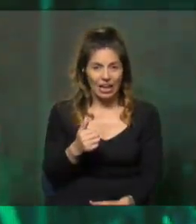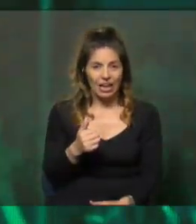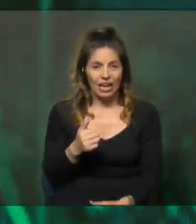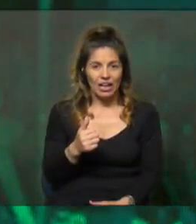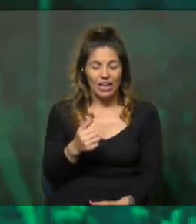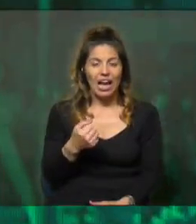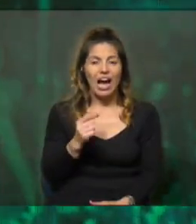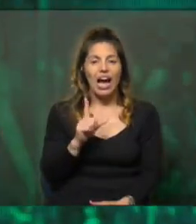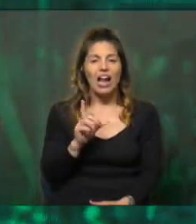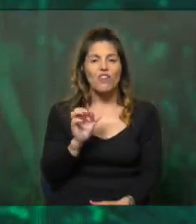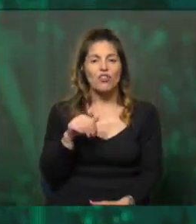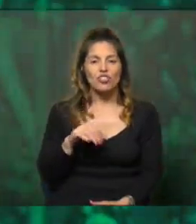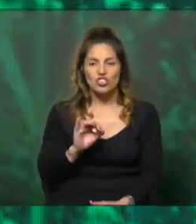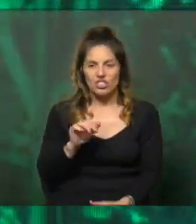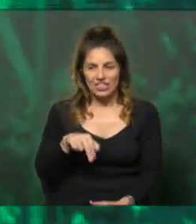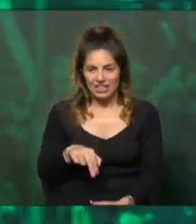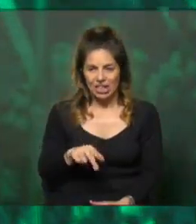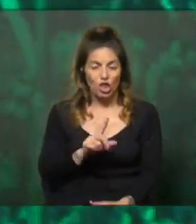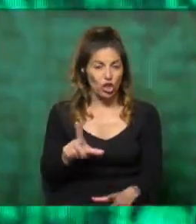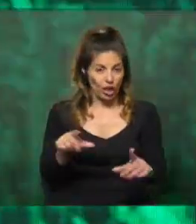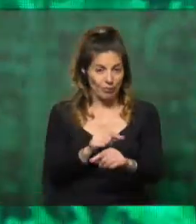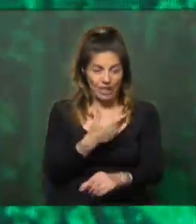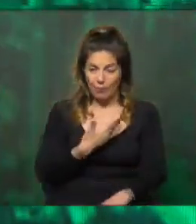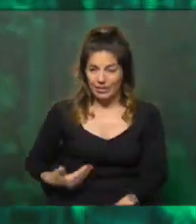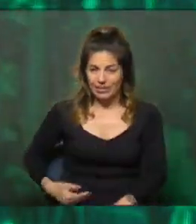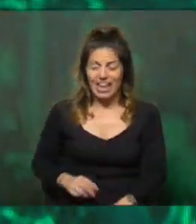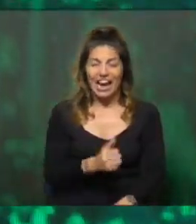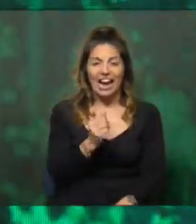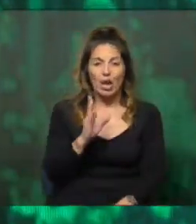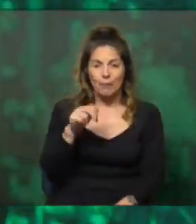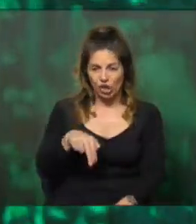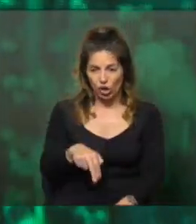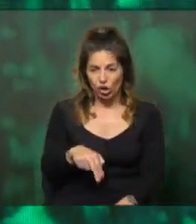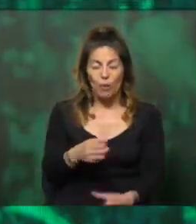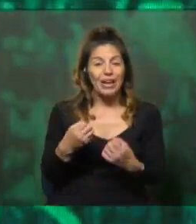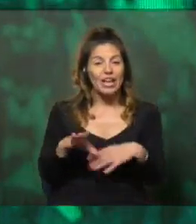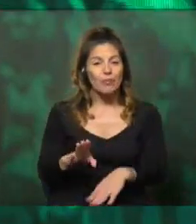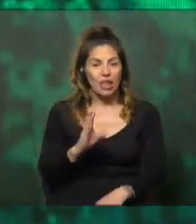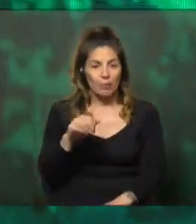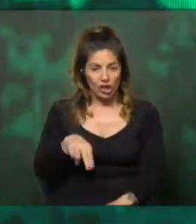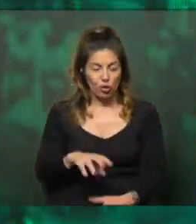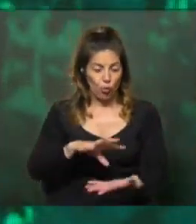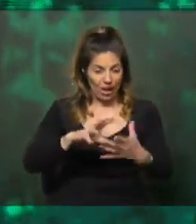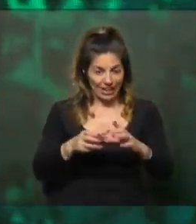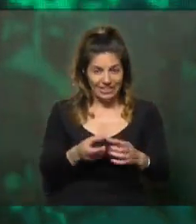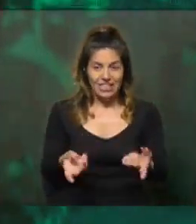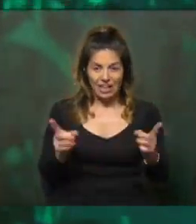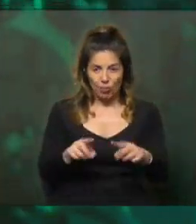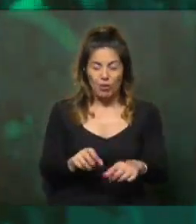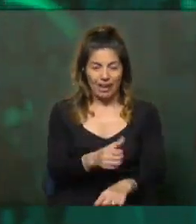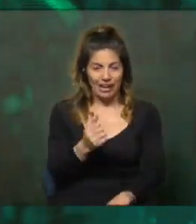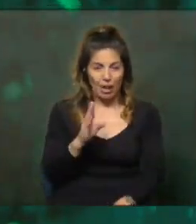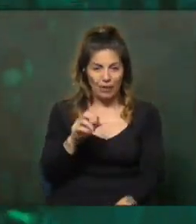alfonsín No termina su mandato gana el peronismo para que pierda el peronismo hay una crisis que vuelve luego a ganar el